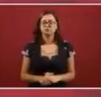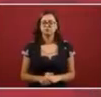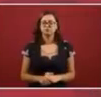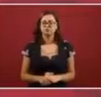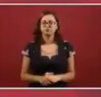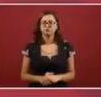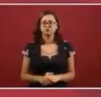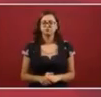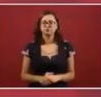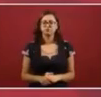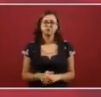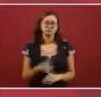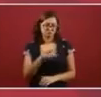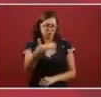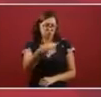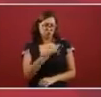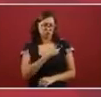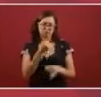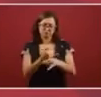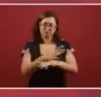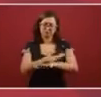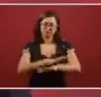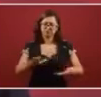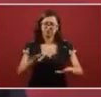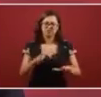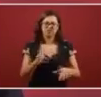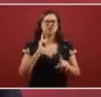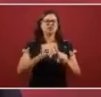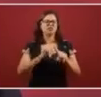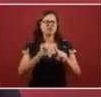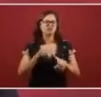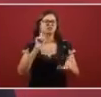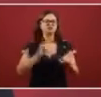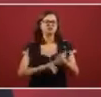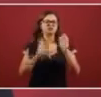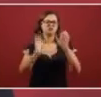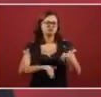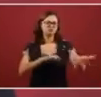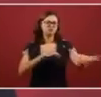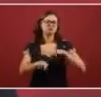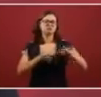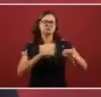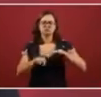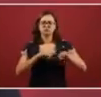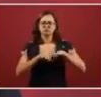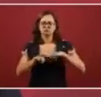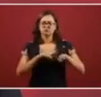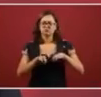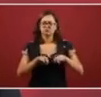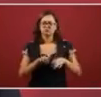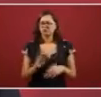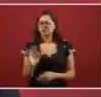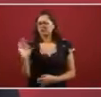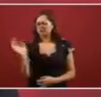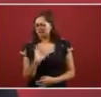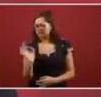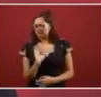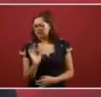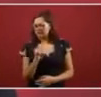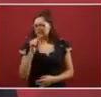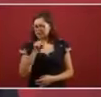solicitudes de información sobre los que están trabajando y que supuestamente están